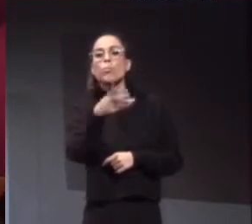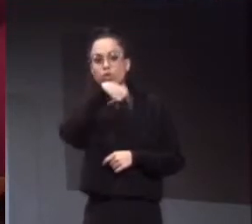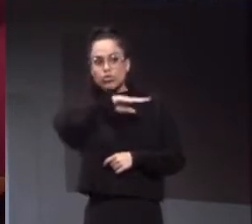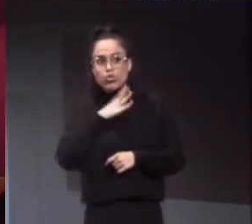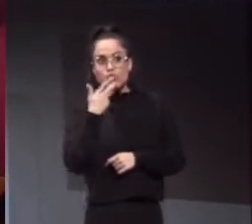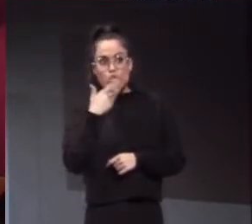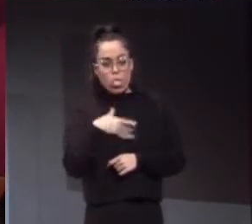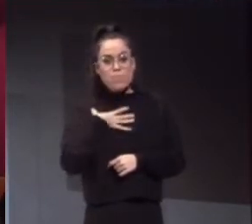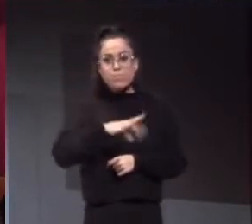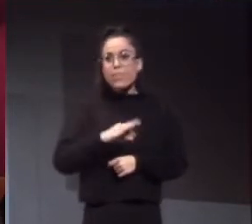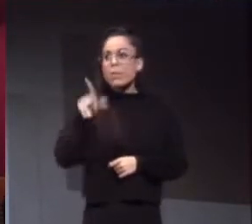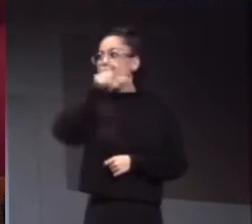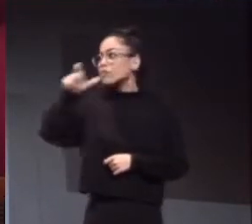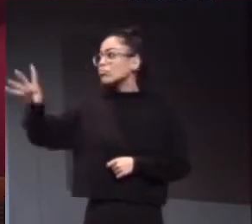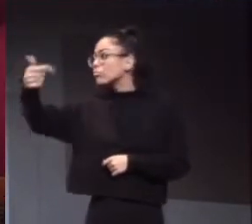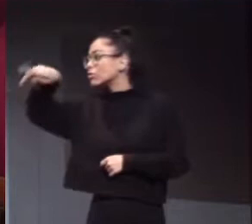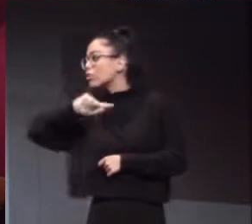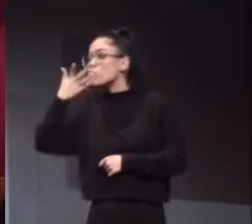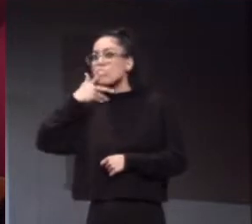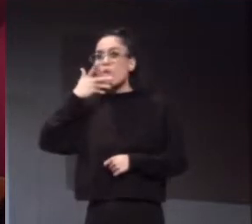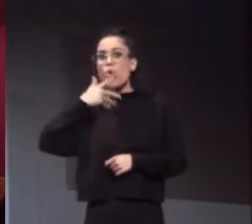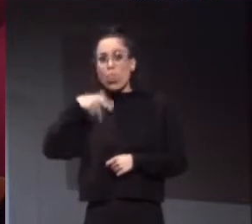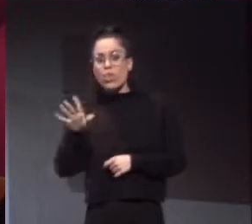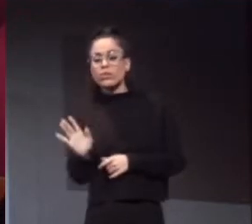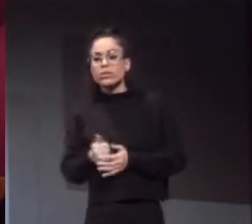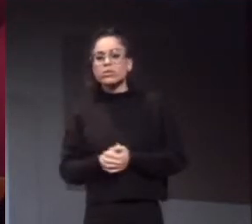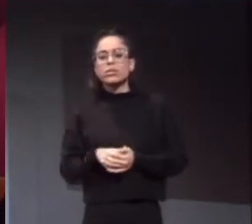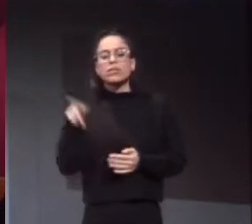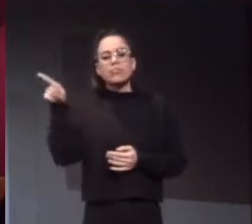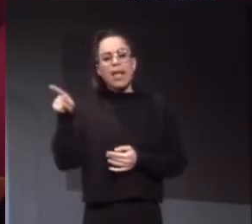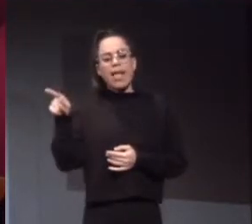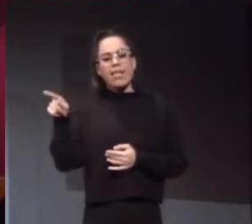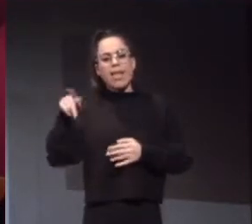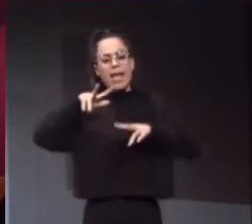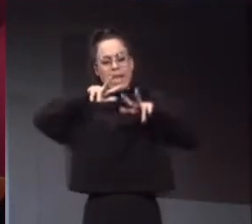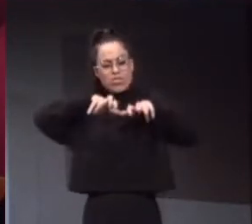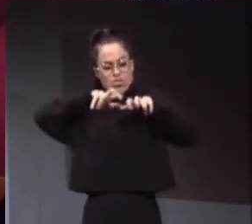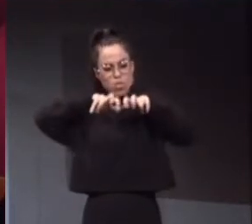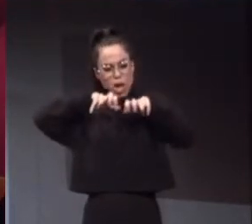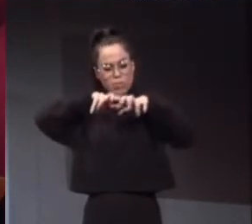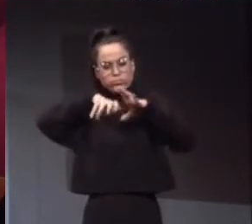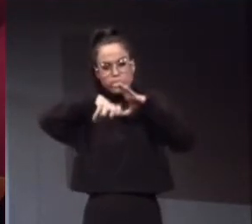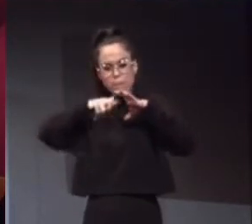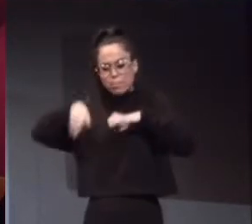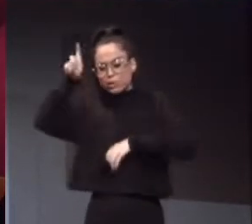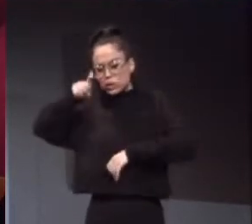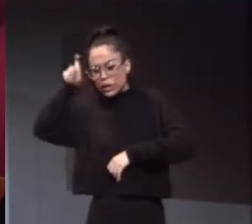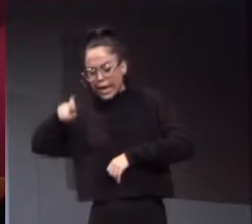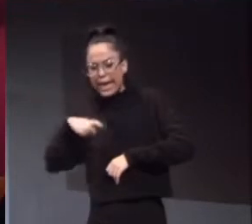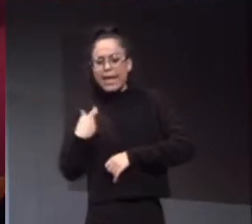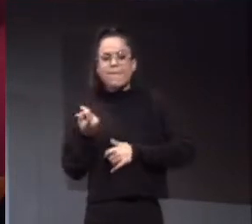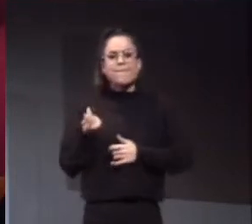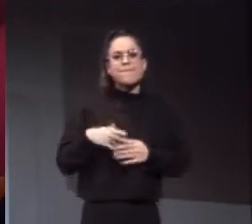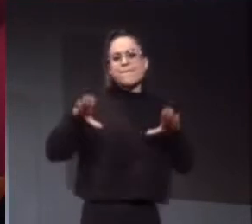público seguramente ha estado por gasteiz varias veces ella es antropóloga es ingeniera técnica es profesora es eco feminista